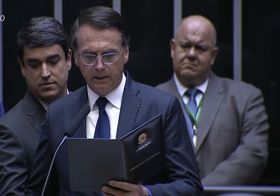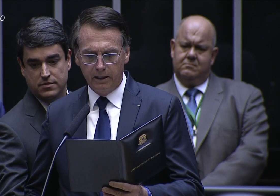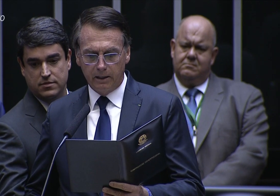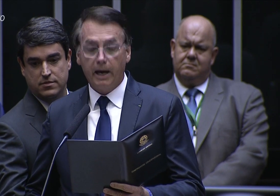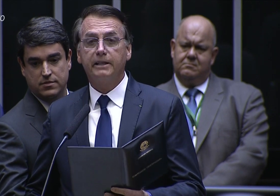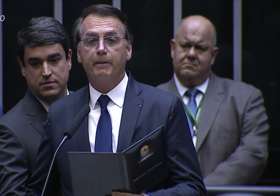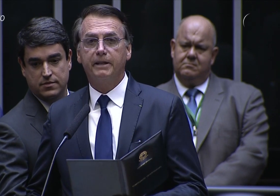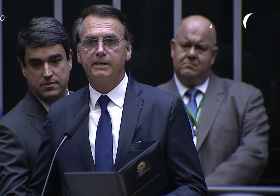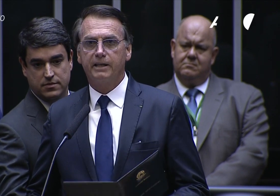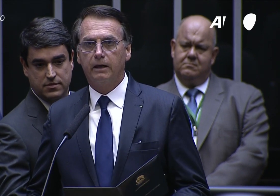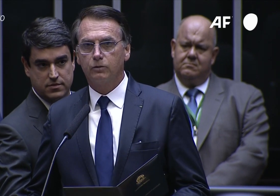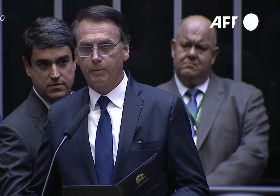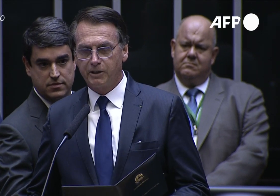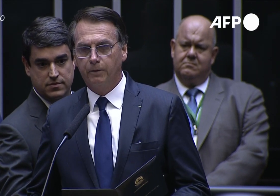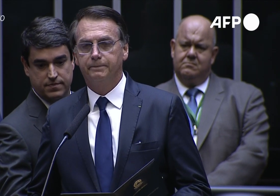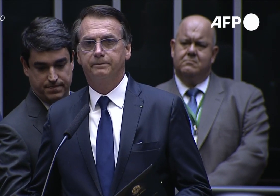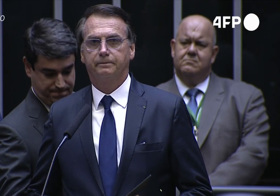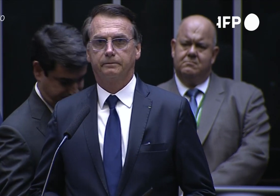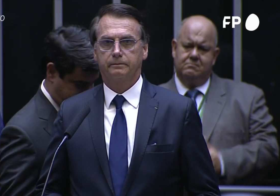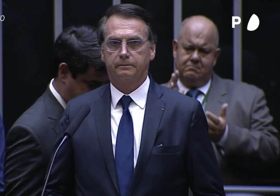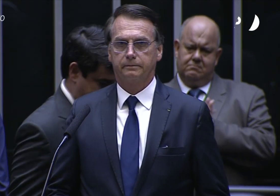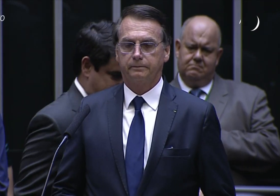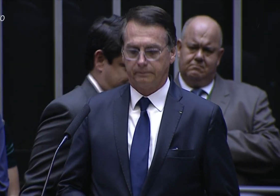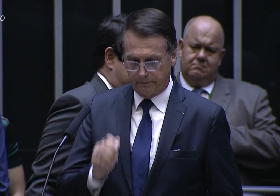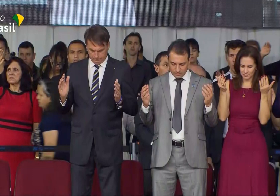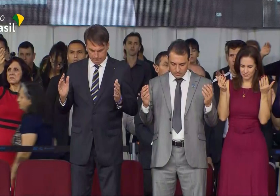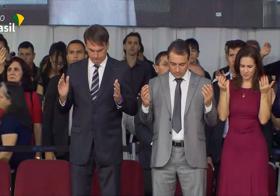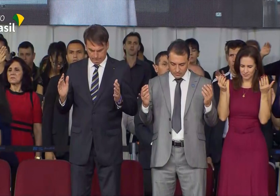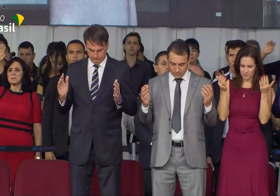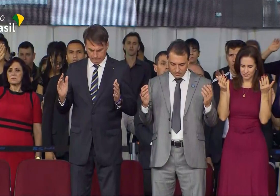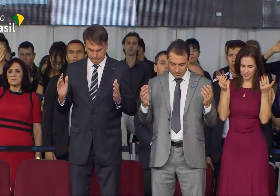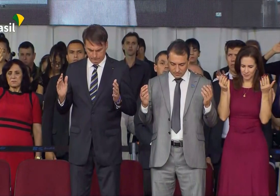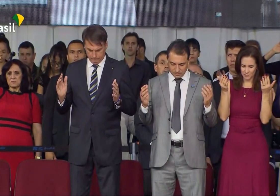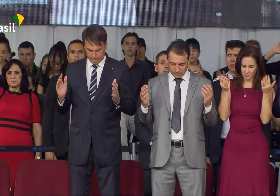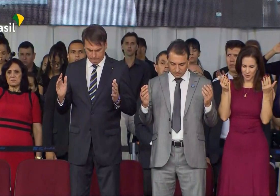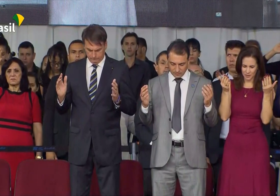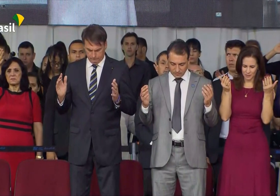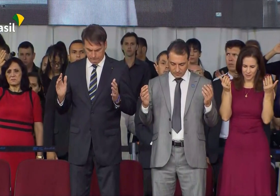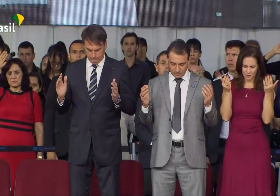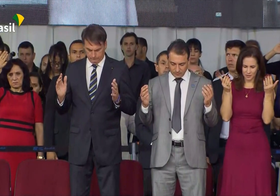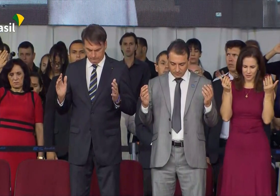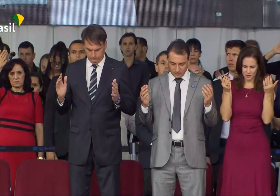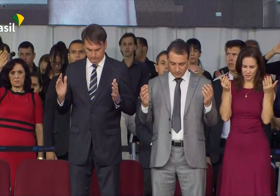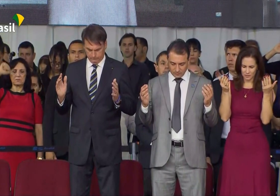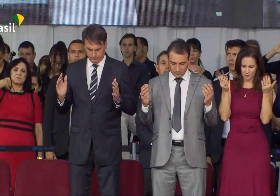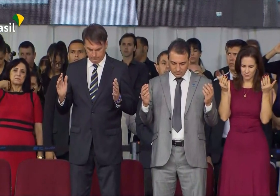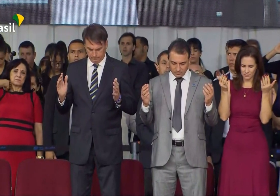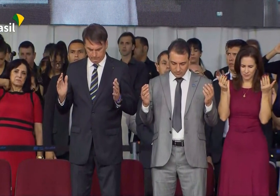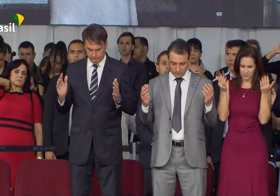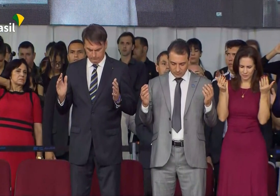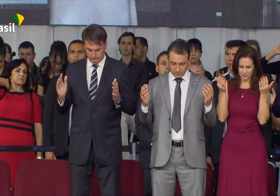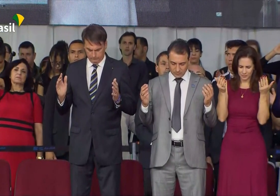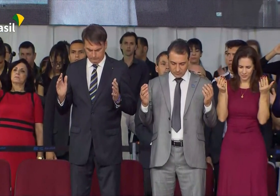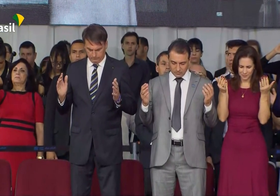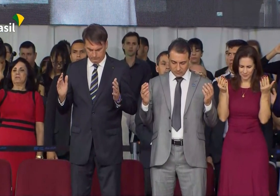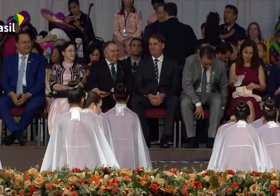y dependencia el planeta versus bolsonaro bajo este título una ong austriaca presentó el martes una